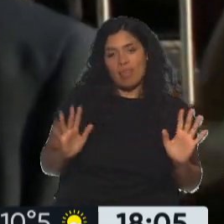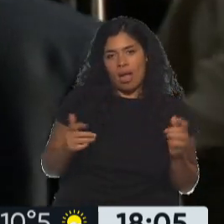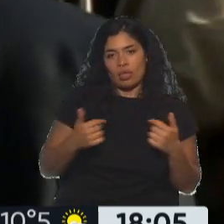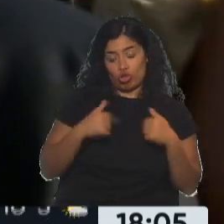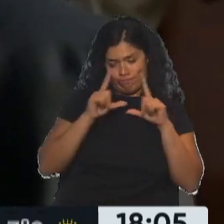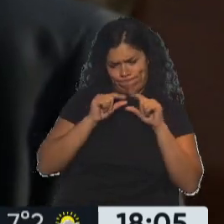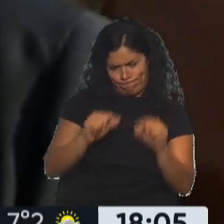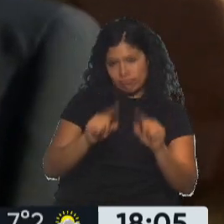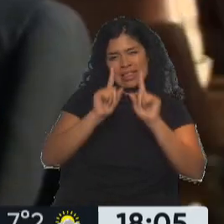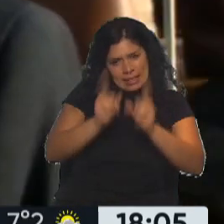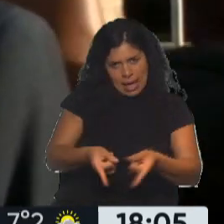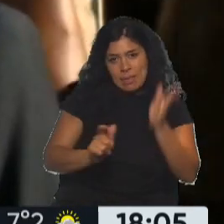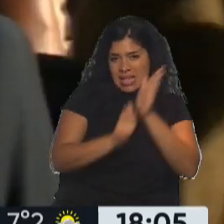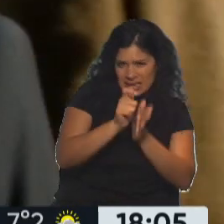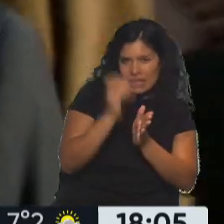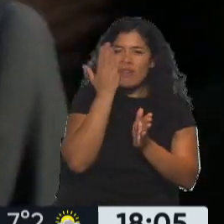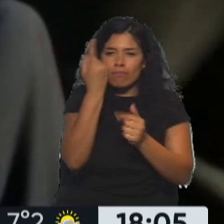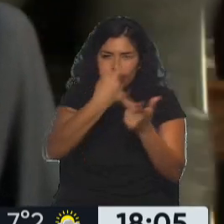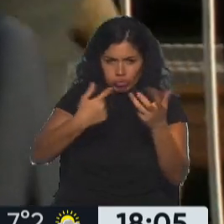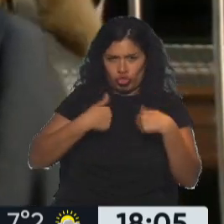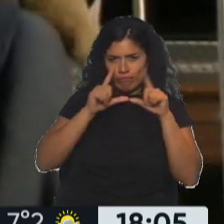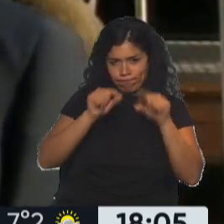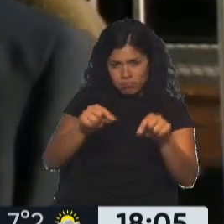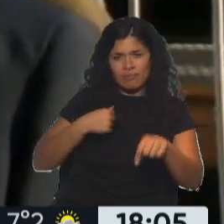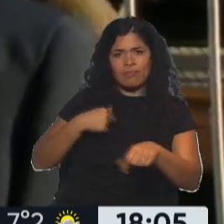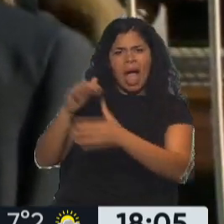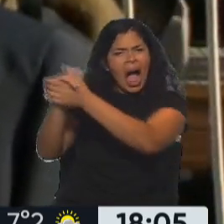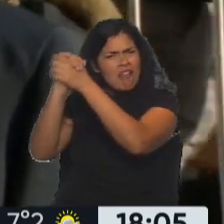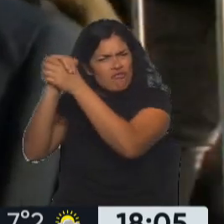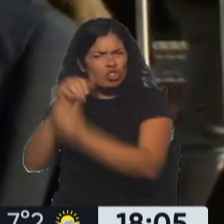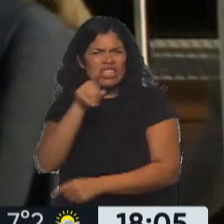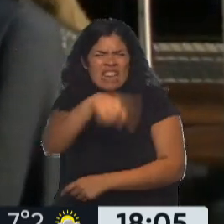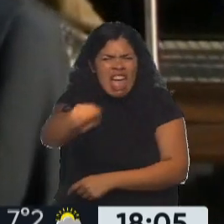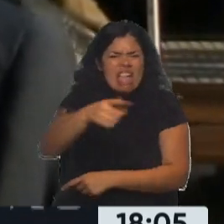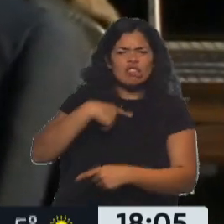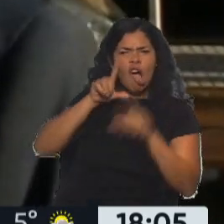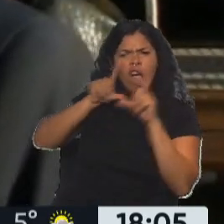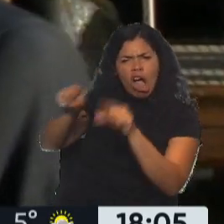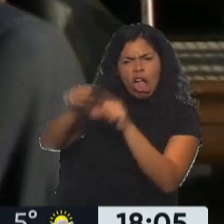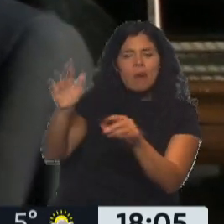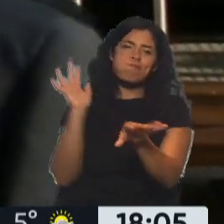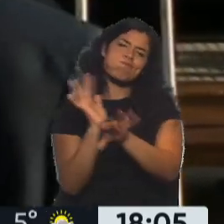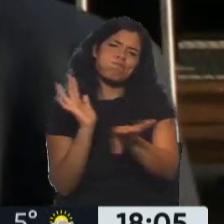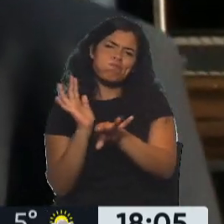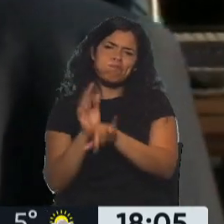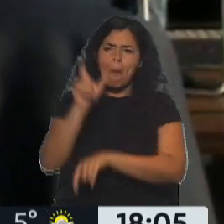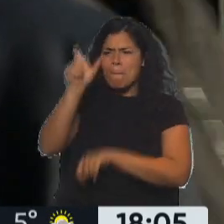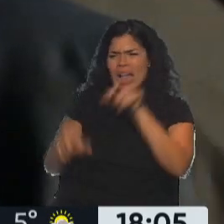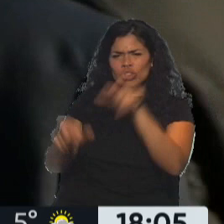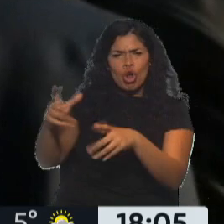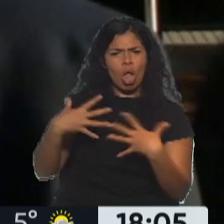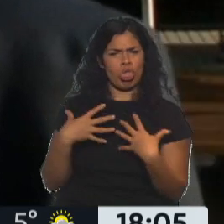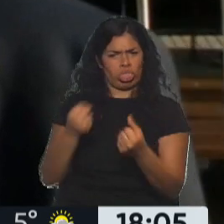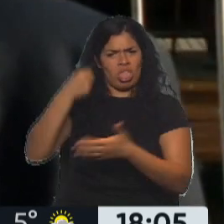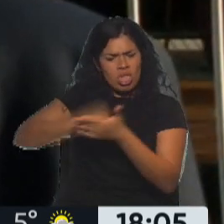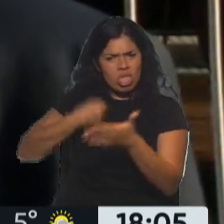redes. Me parece justamente es eso, ¿no? Atacar a Alfonsín es atacar de alguna manera a los argentinos que lucharon por tener la democracia que hoy tenemos y, en